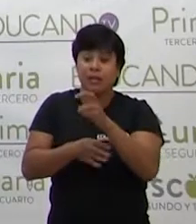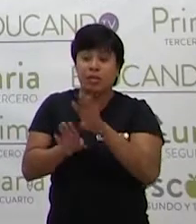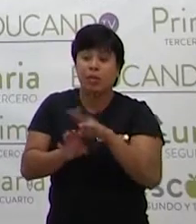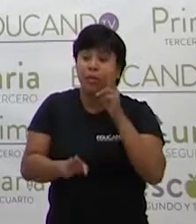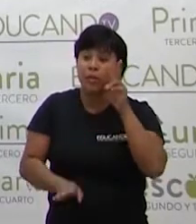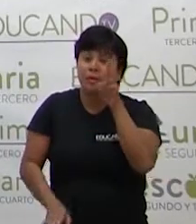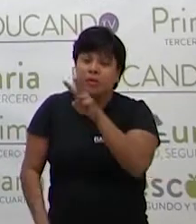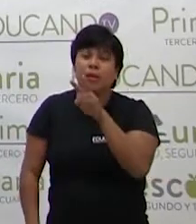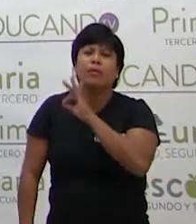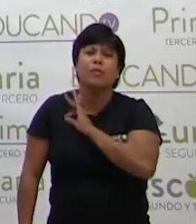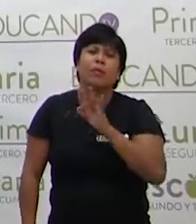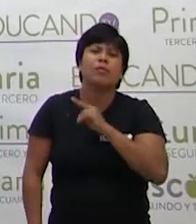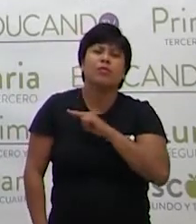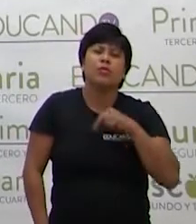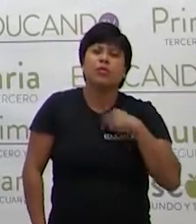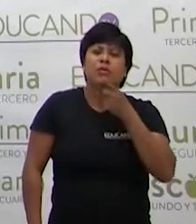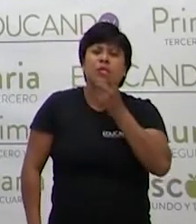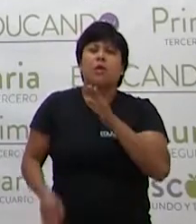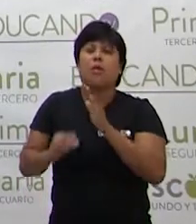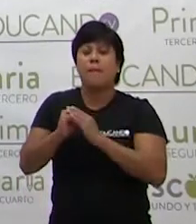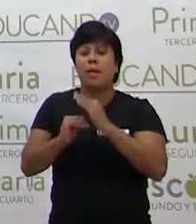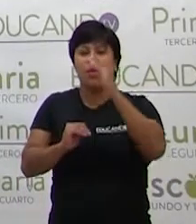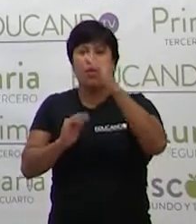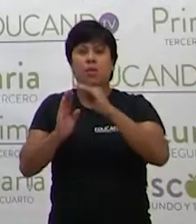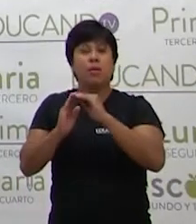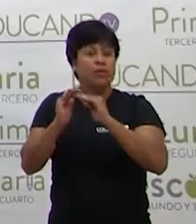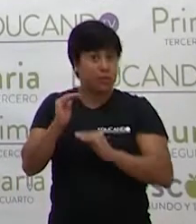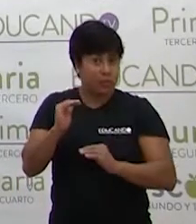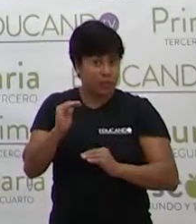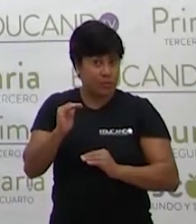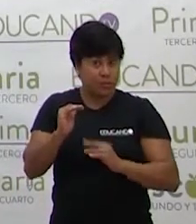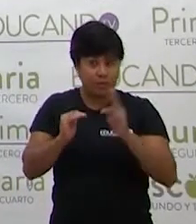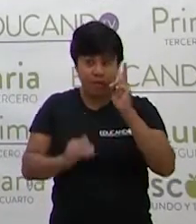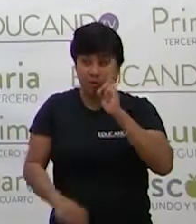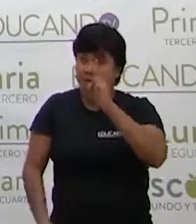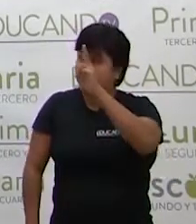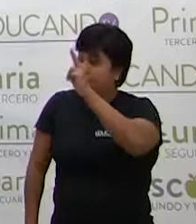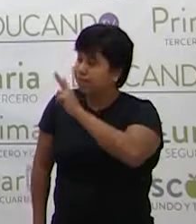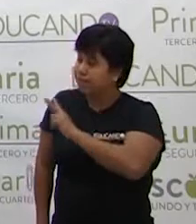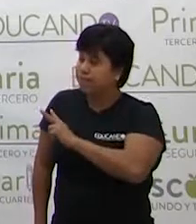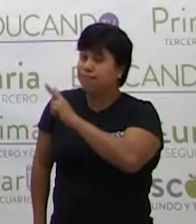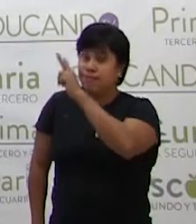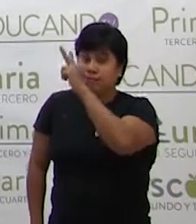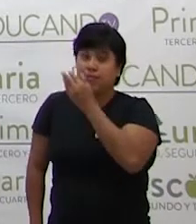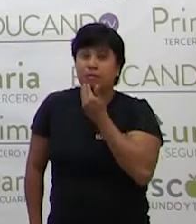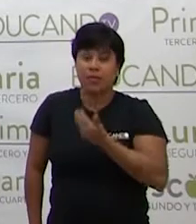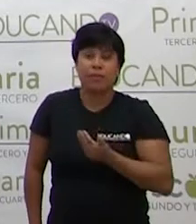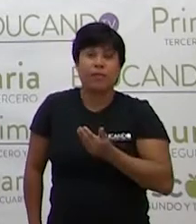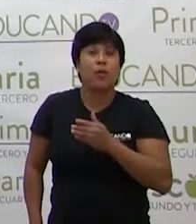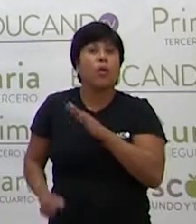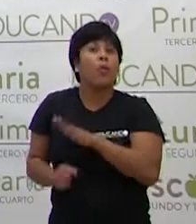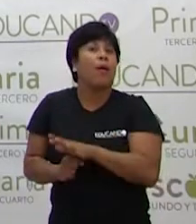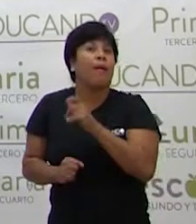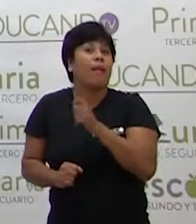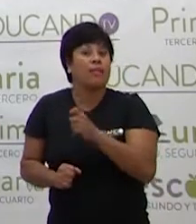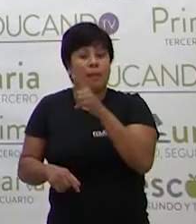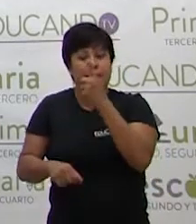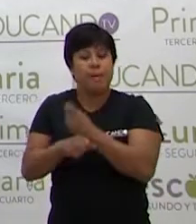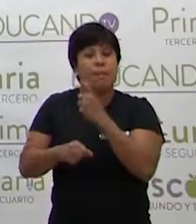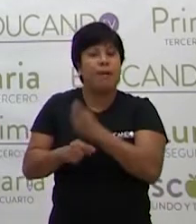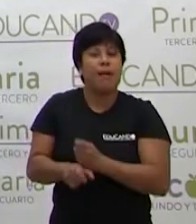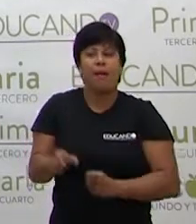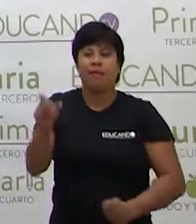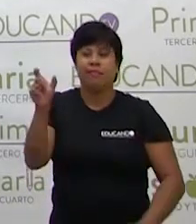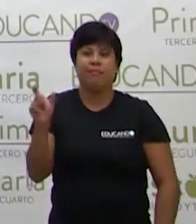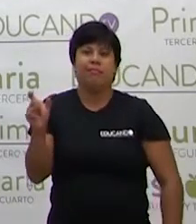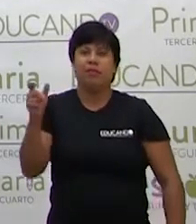ya podemos determinar cuál es mayor y cuál es menor. A ver, observa bien. ¿En qué nos vamos a fijar? En la primera cifra.